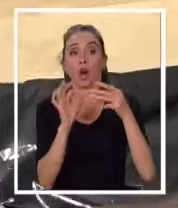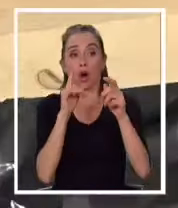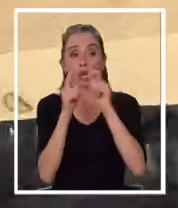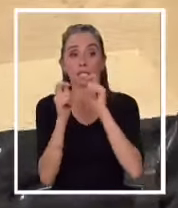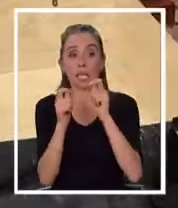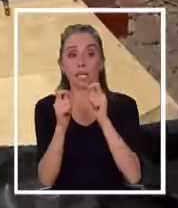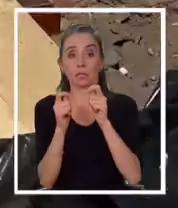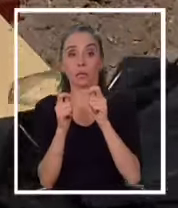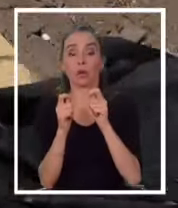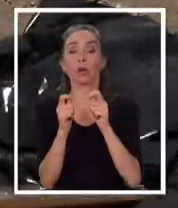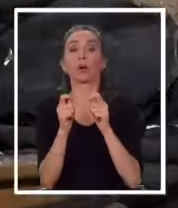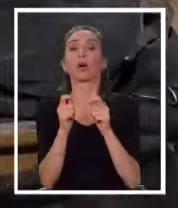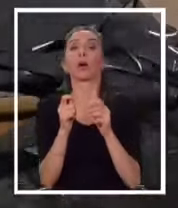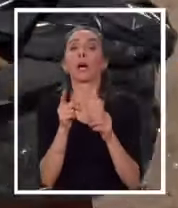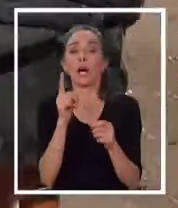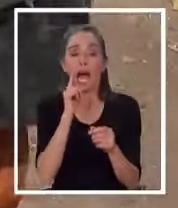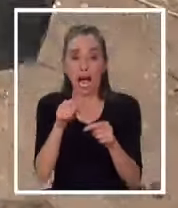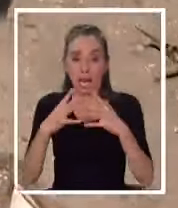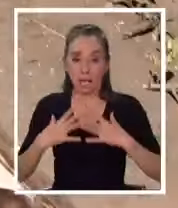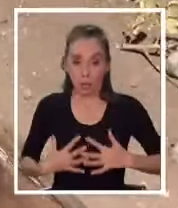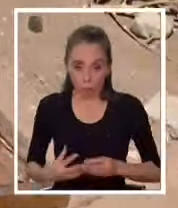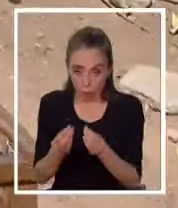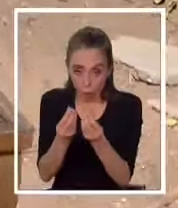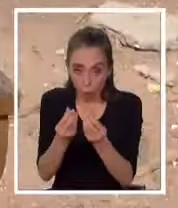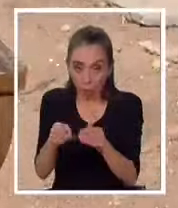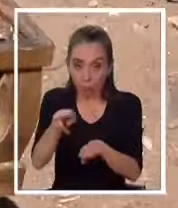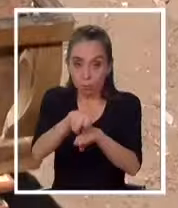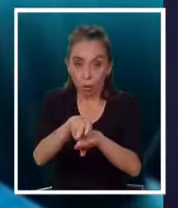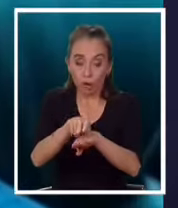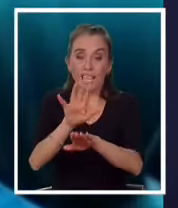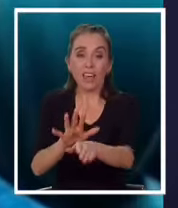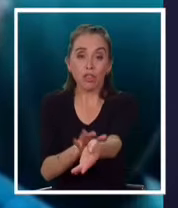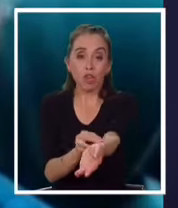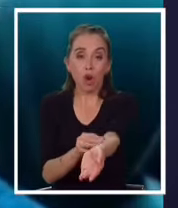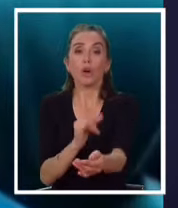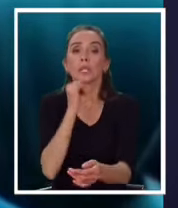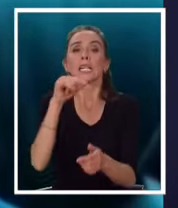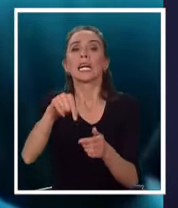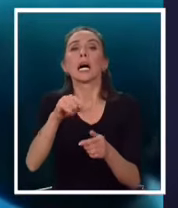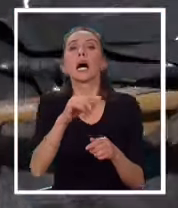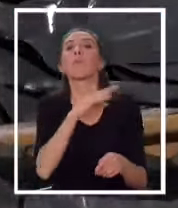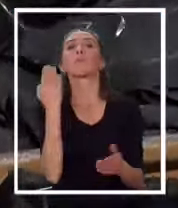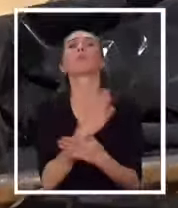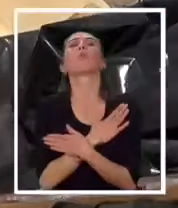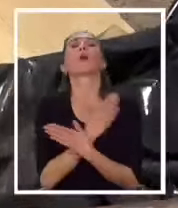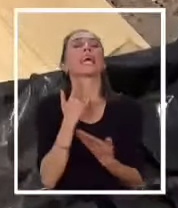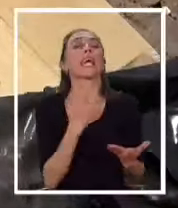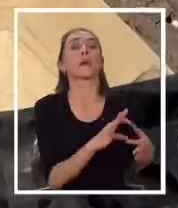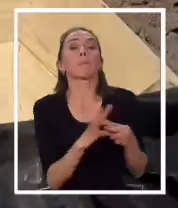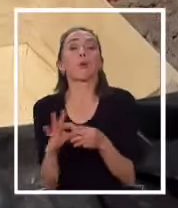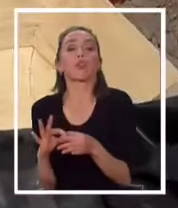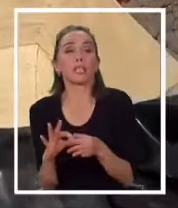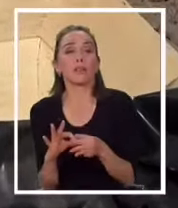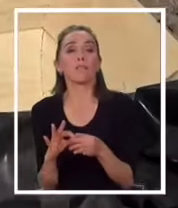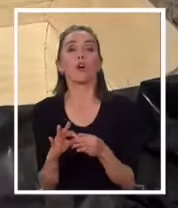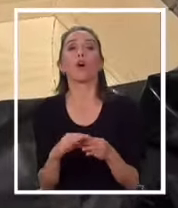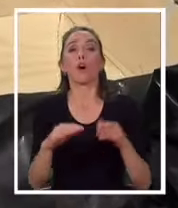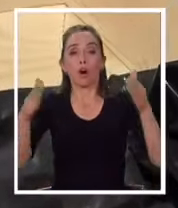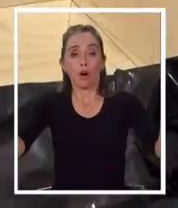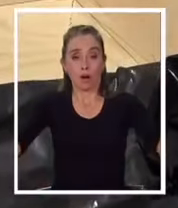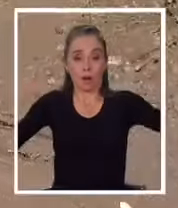de contaminación biológica en el sentido de que no tenemos información de la causa de muerte. Cuando el basurero colapsa, las